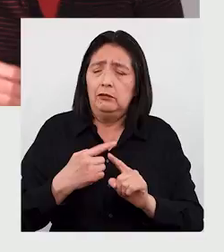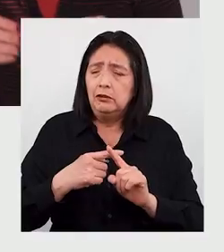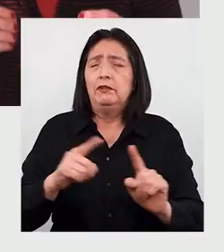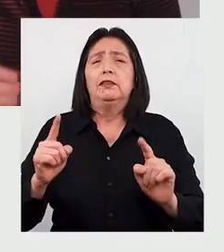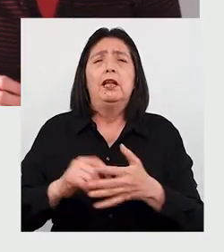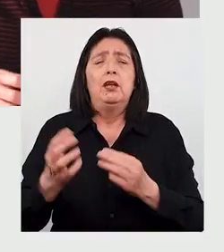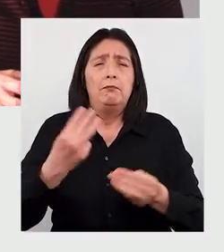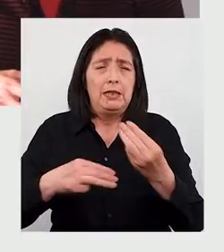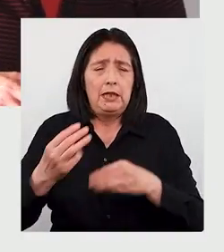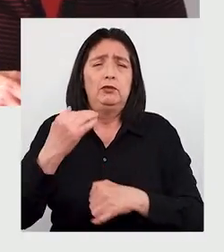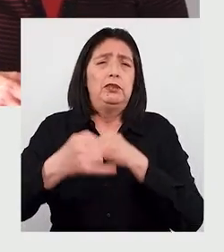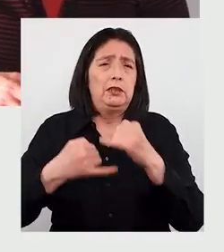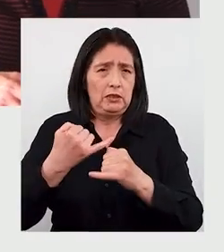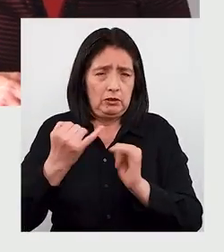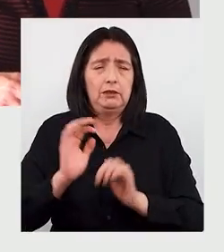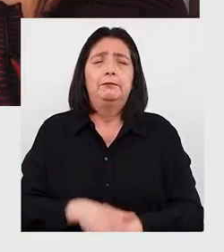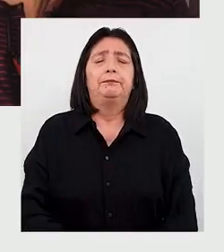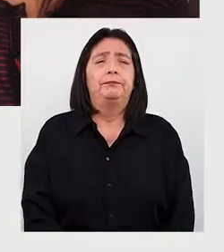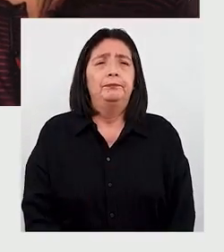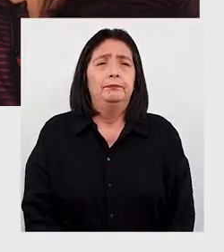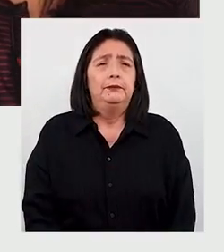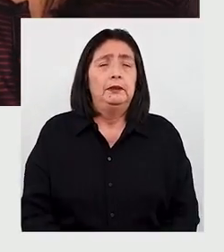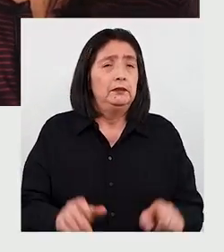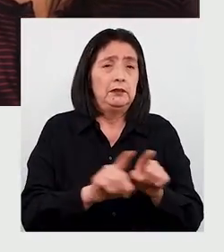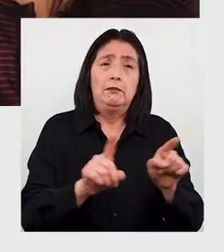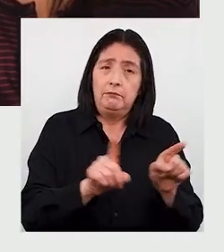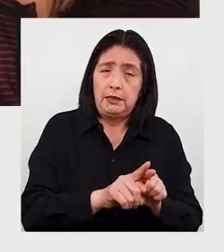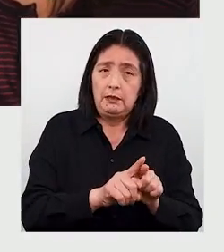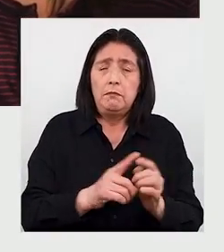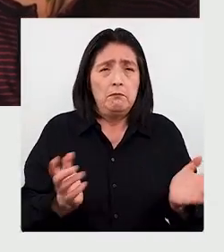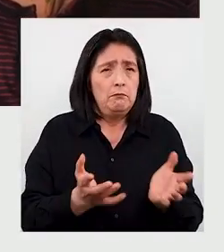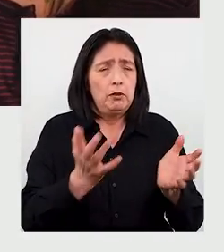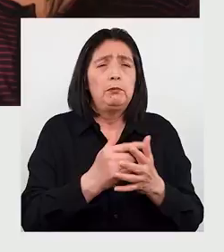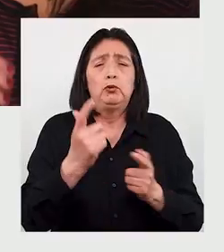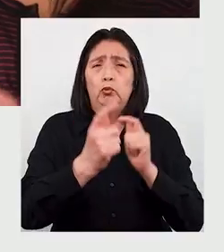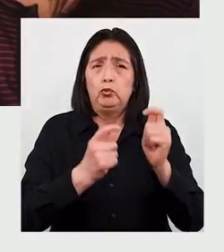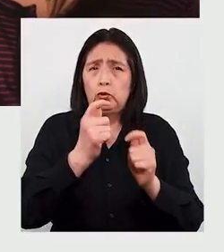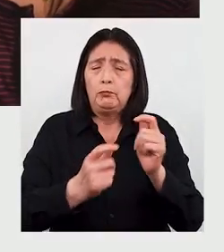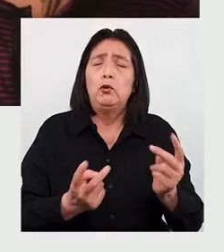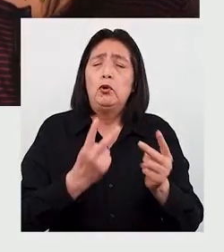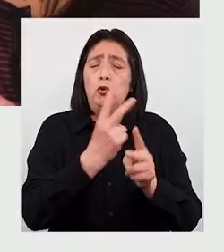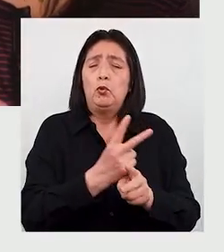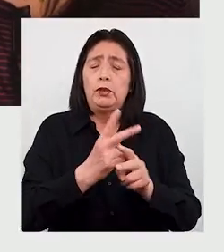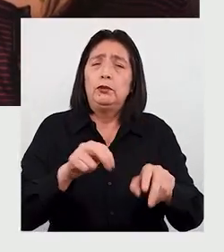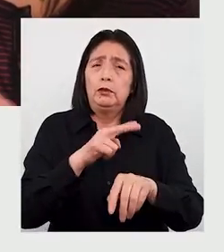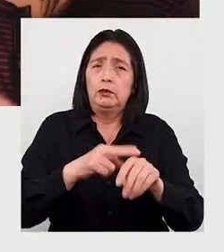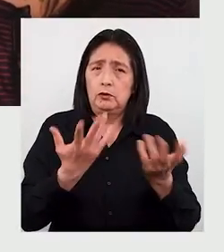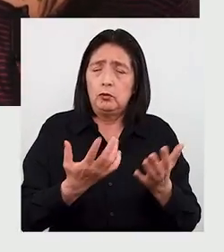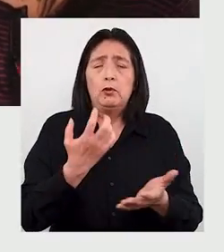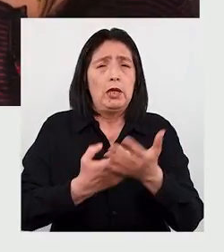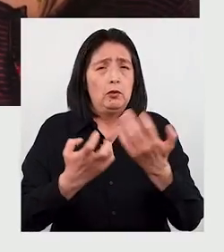diferenciador hacia los mercados internacionales. De igual modo, promovemos un turismo sostenible como una